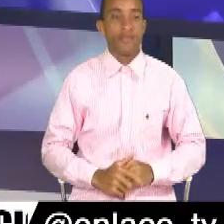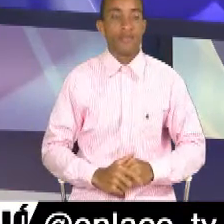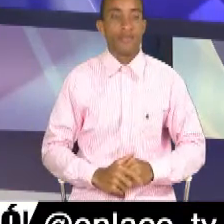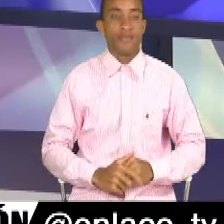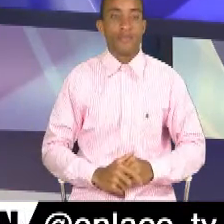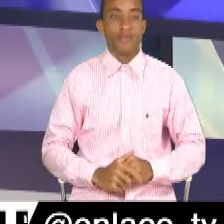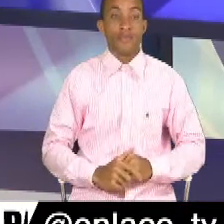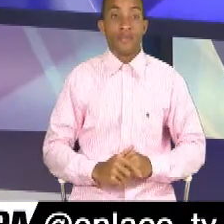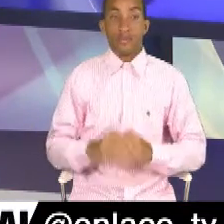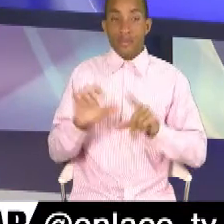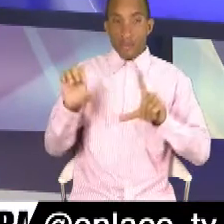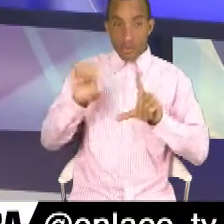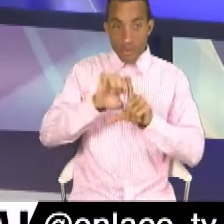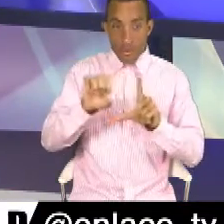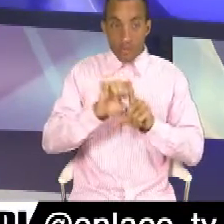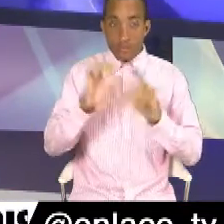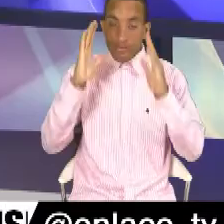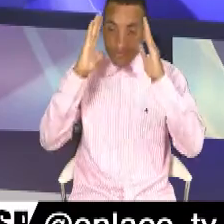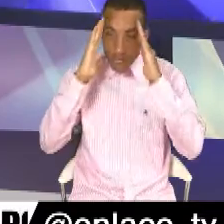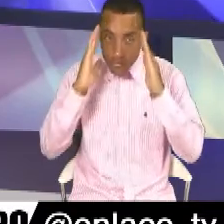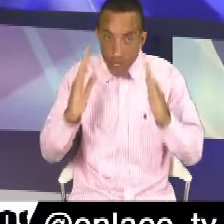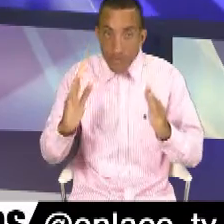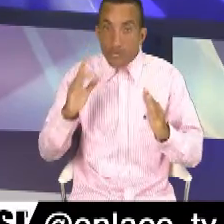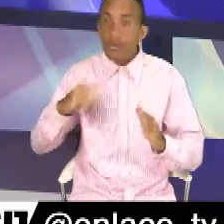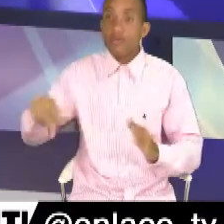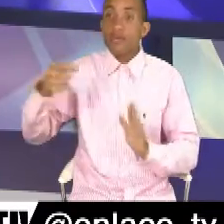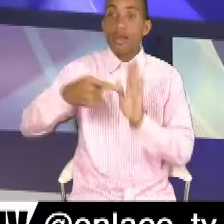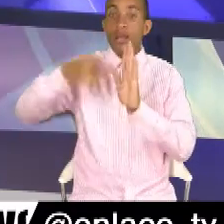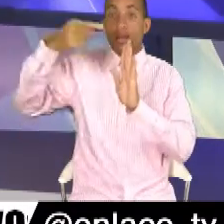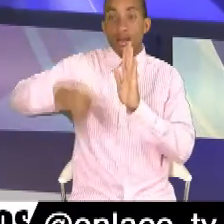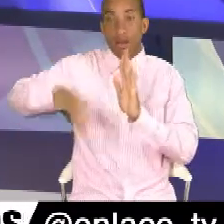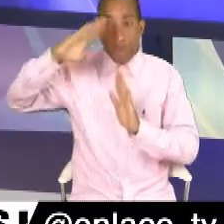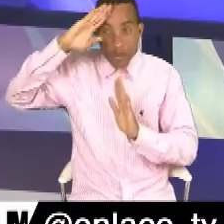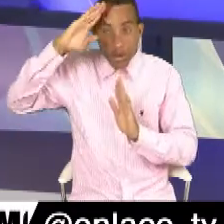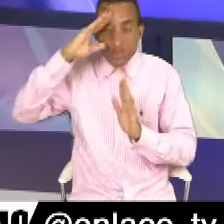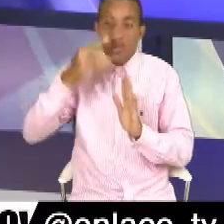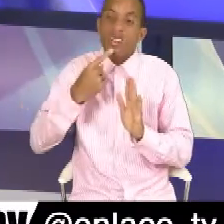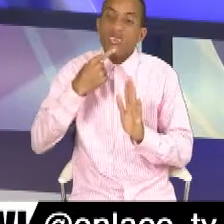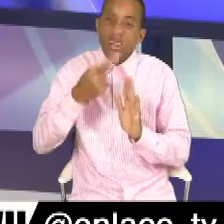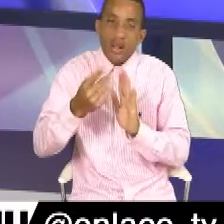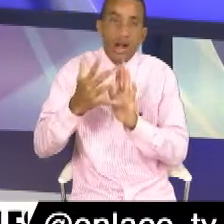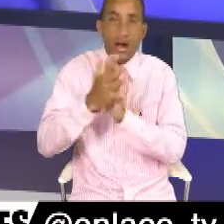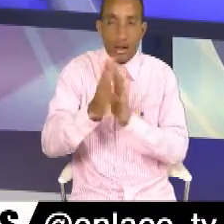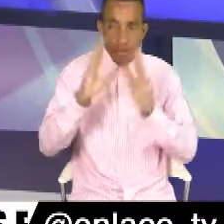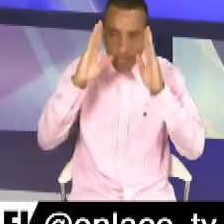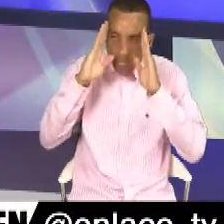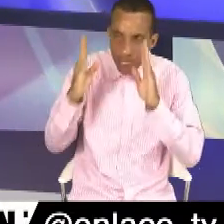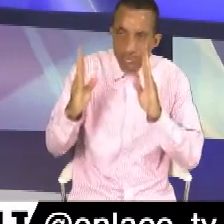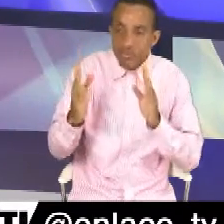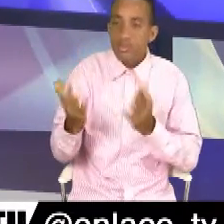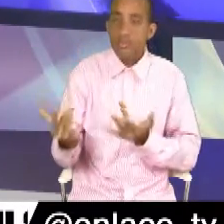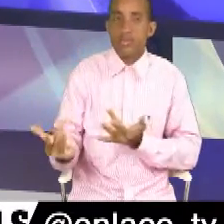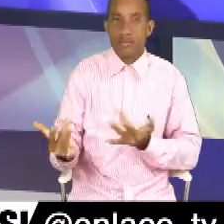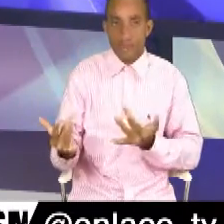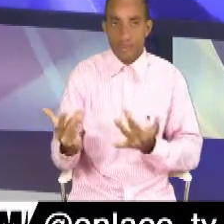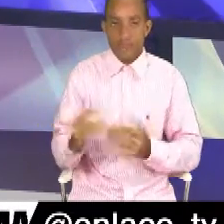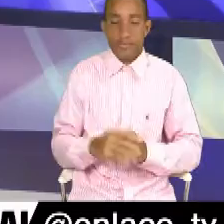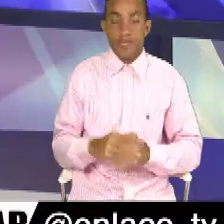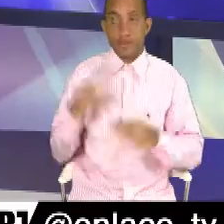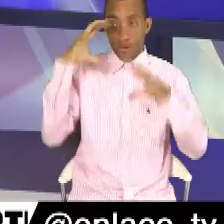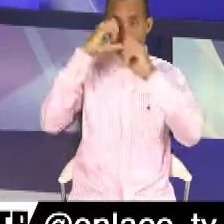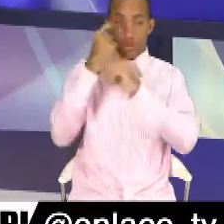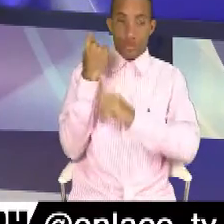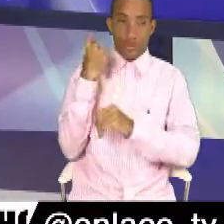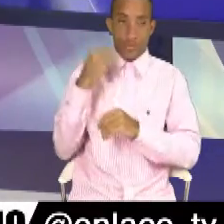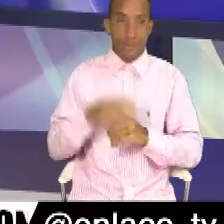Enlace Noticias sigue atento al pronunciamiento de las autoridades frente a esta situación registrada anoche en nuestra ciudad. En otras